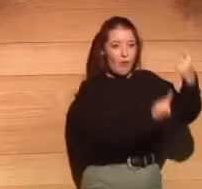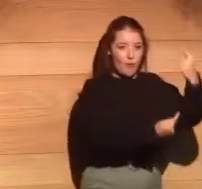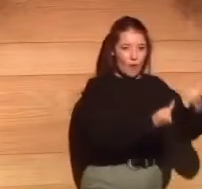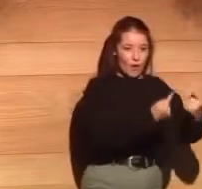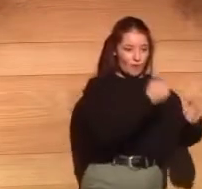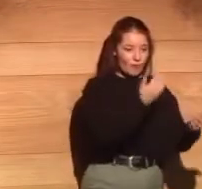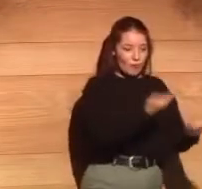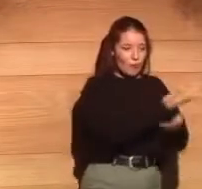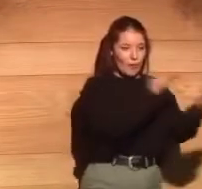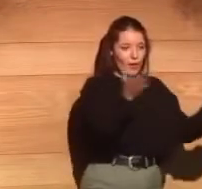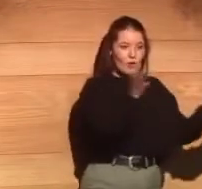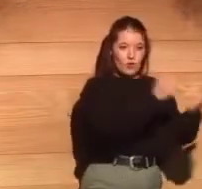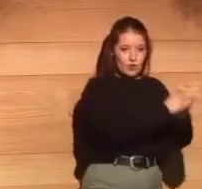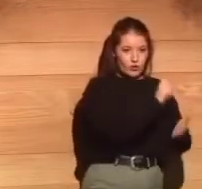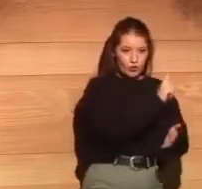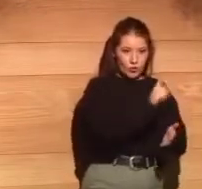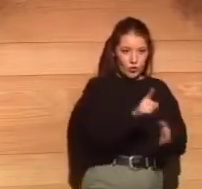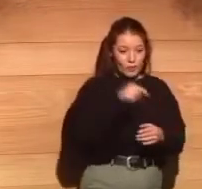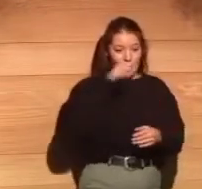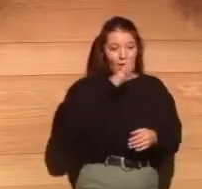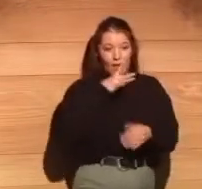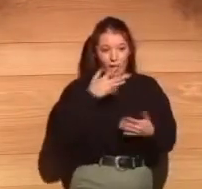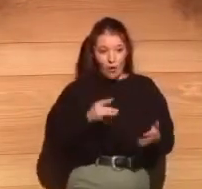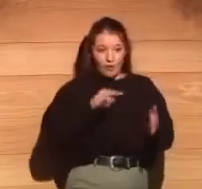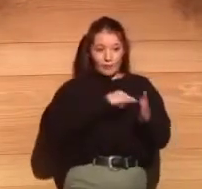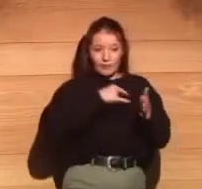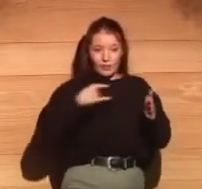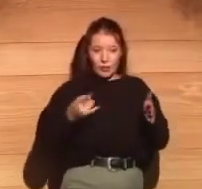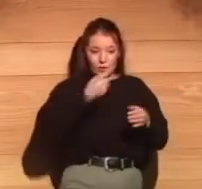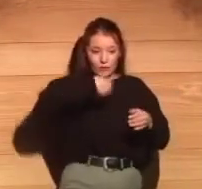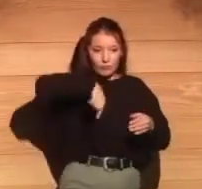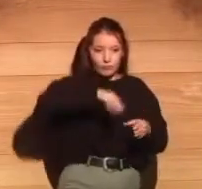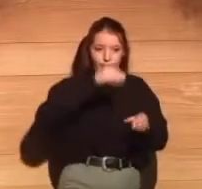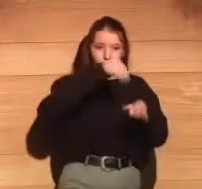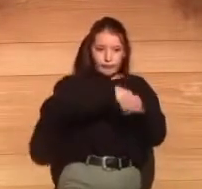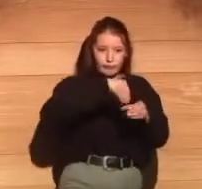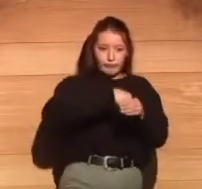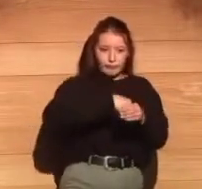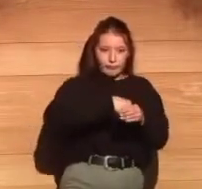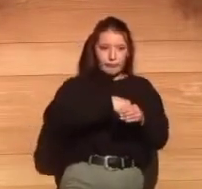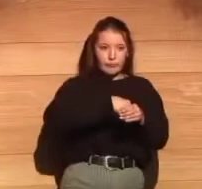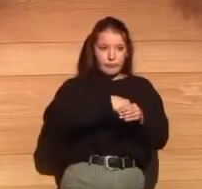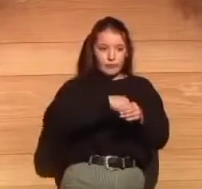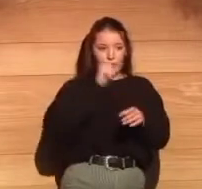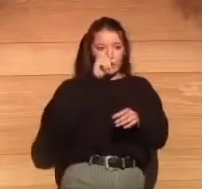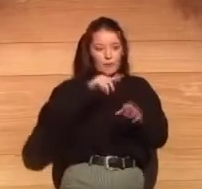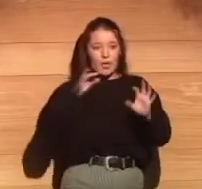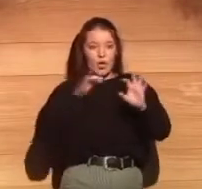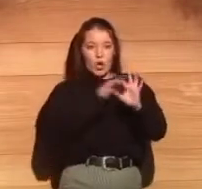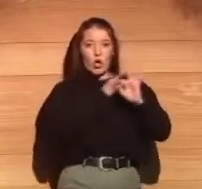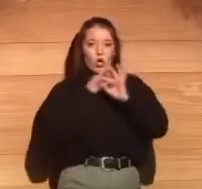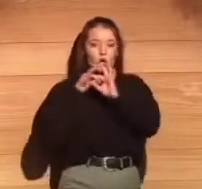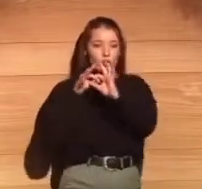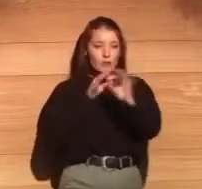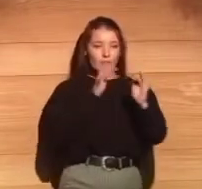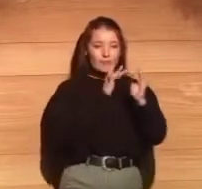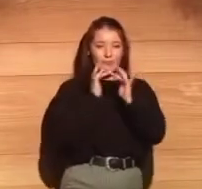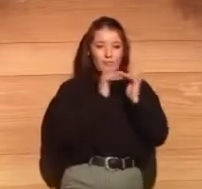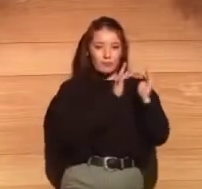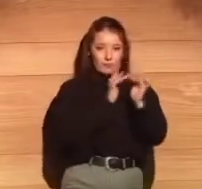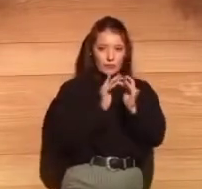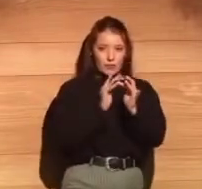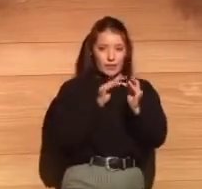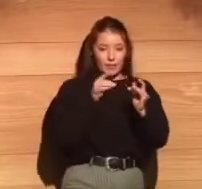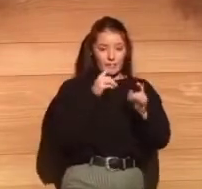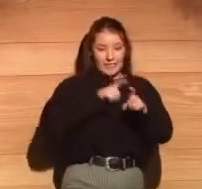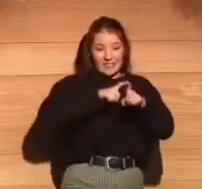la diferencia es que hoy con estas tecnologías en las que estamos inmersos, con esta hiperconectividad, que es una de las características del momento que